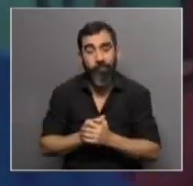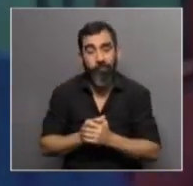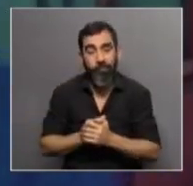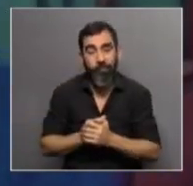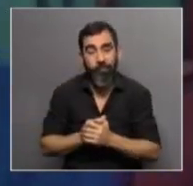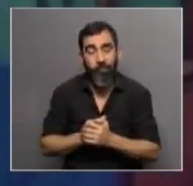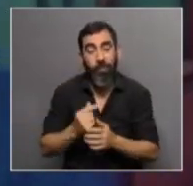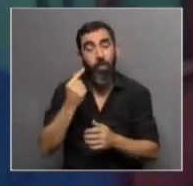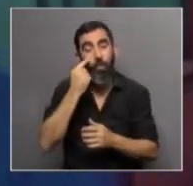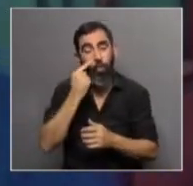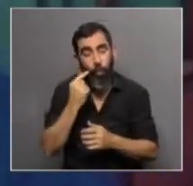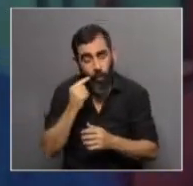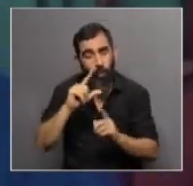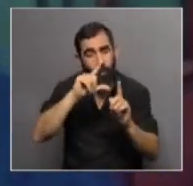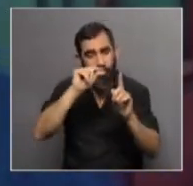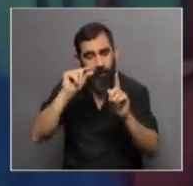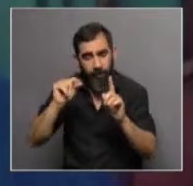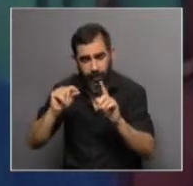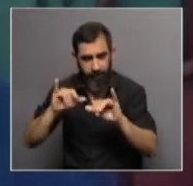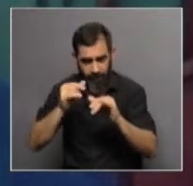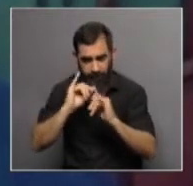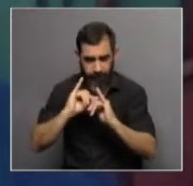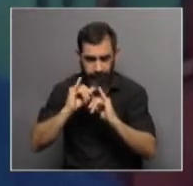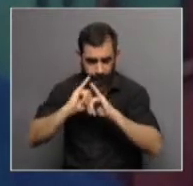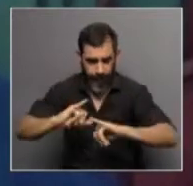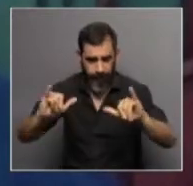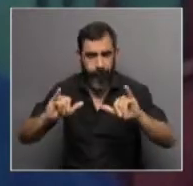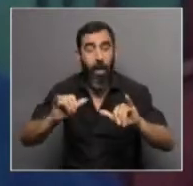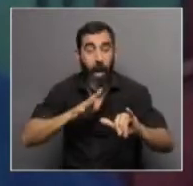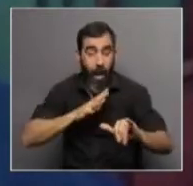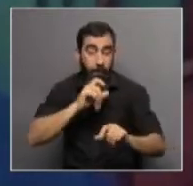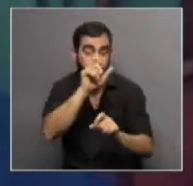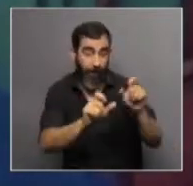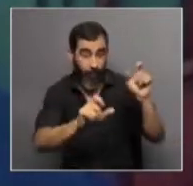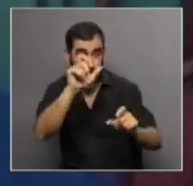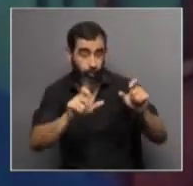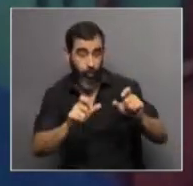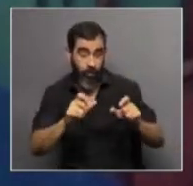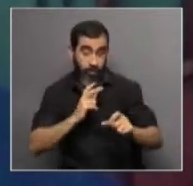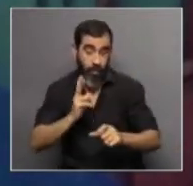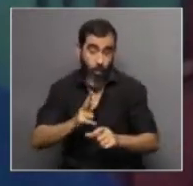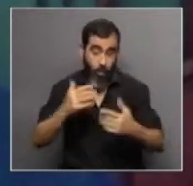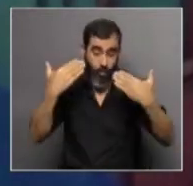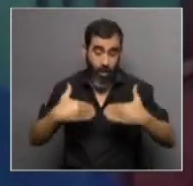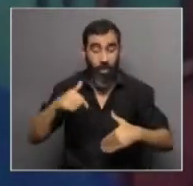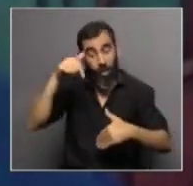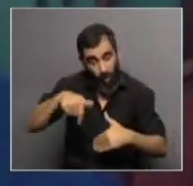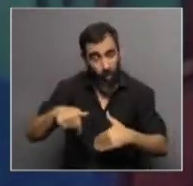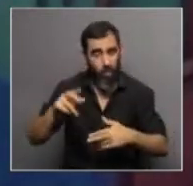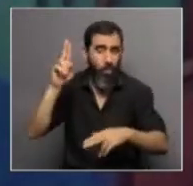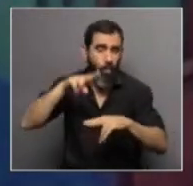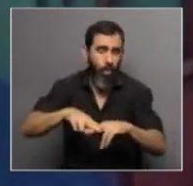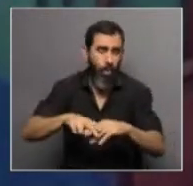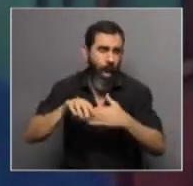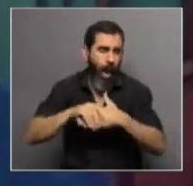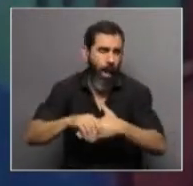cuyas cifras y estadísticas vamos a hablar enseguida, tienen rostros humanos. Hoy acabamos de perder a una amiga y colega